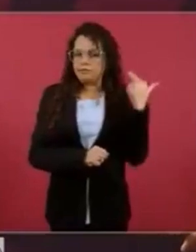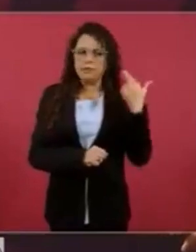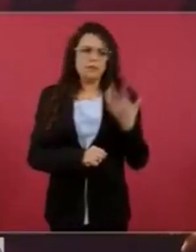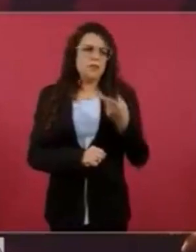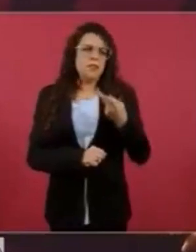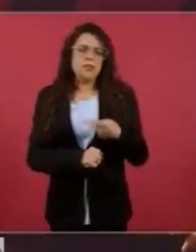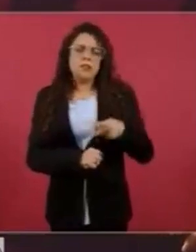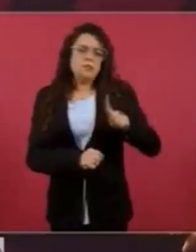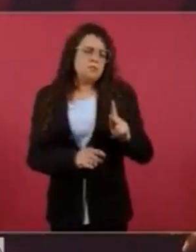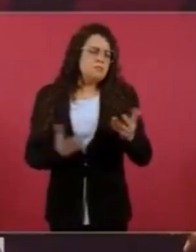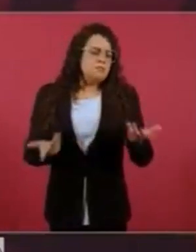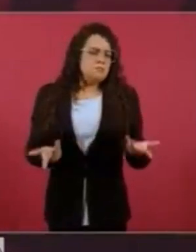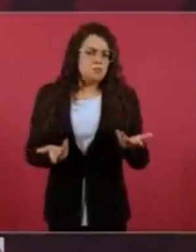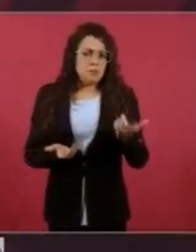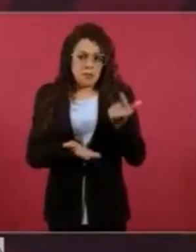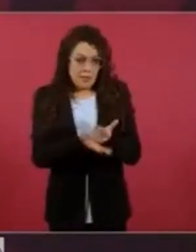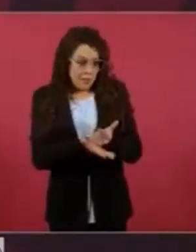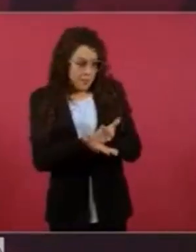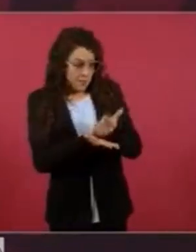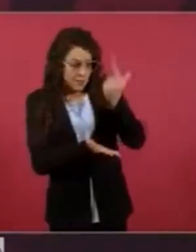no pasó a mayores.